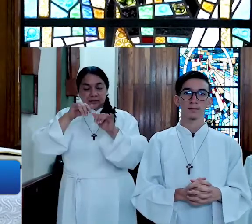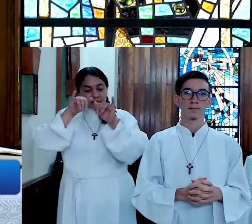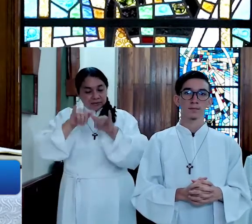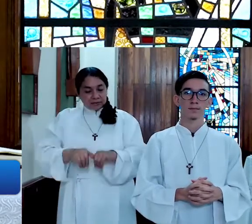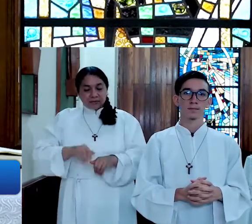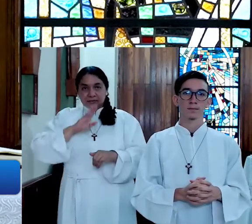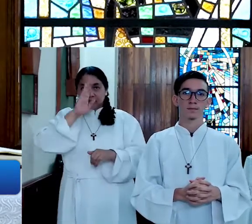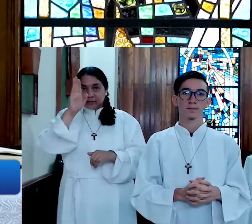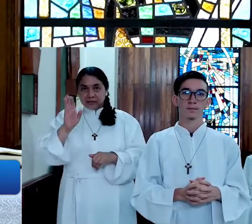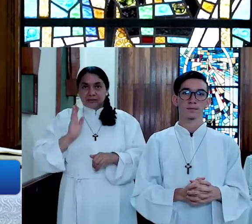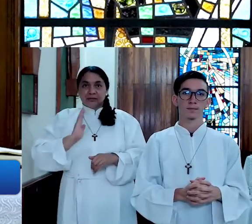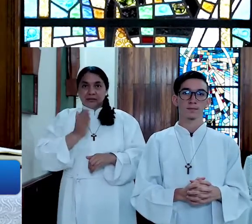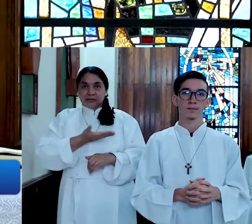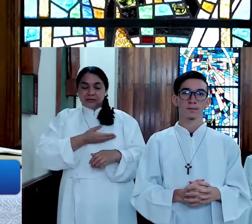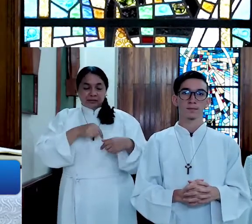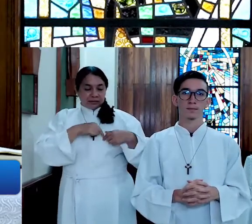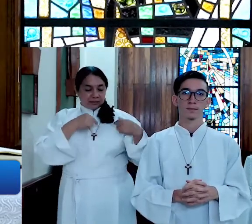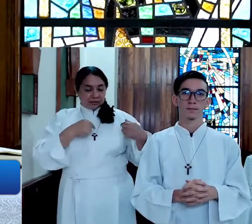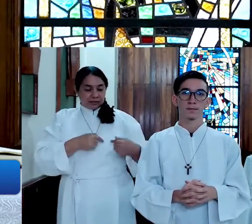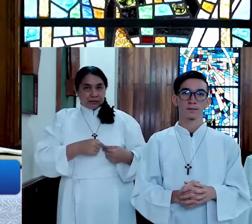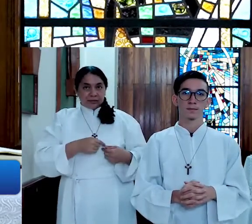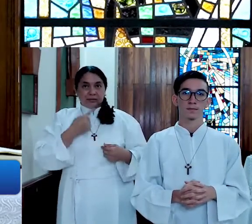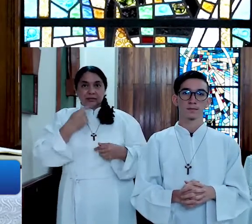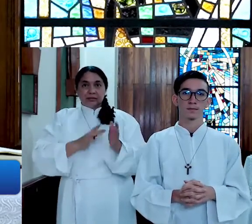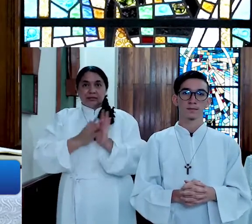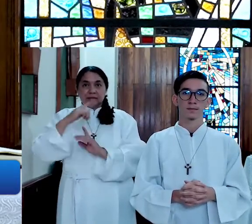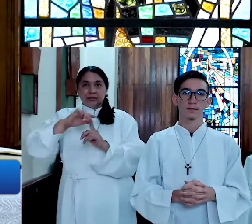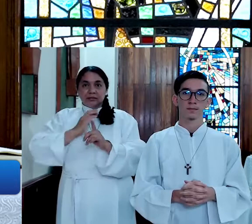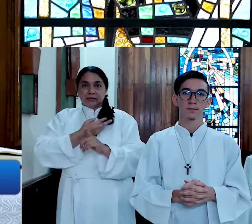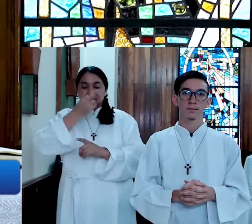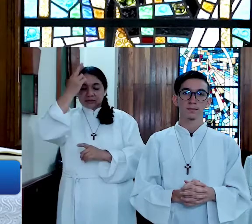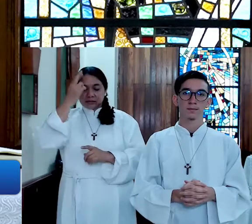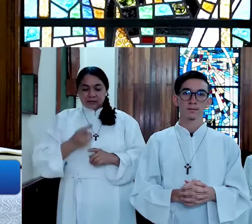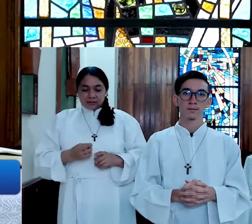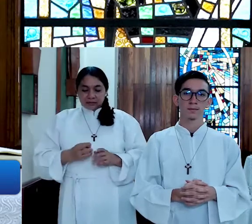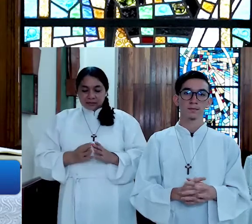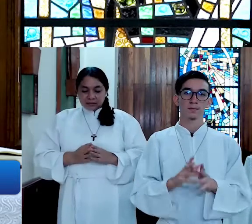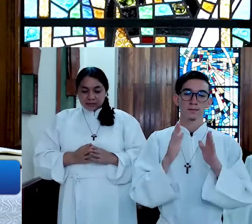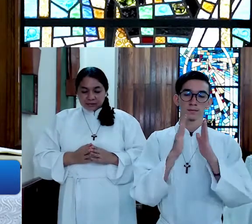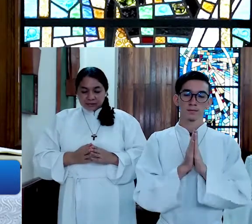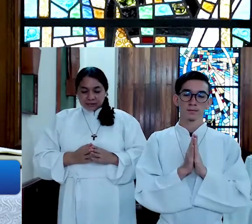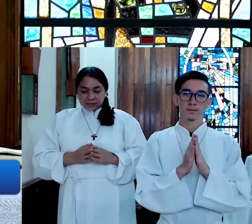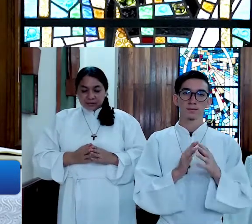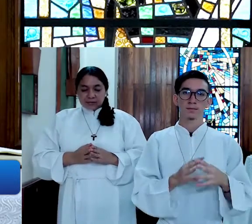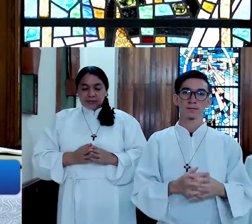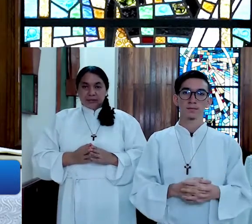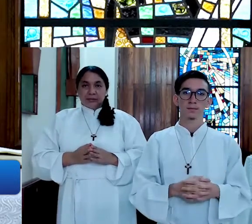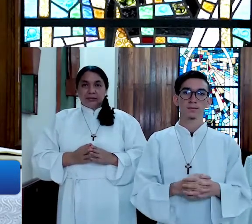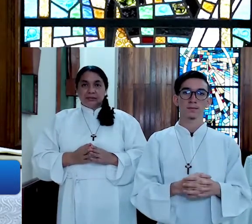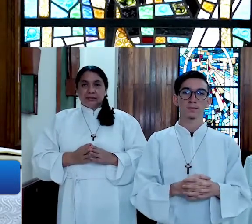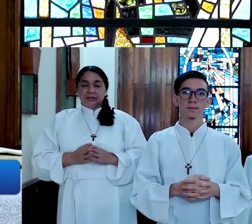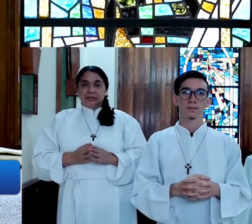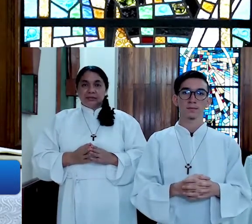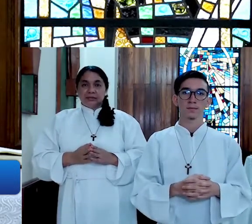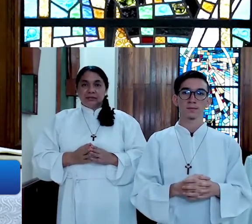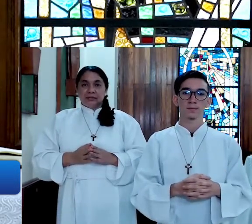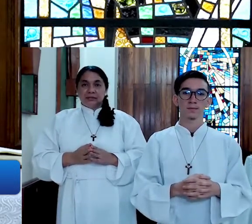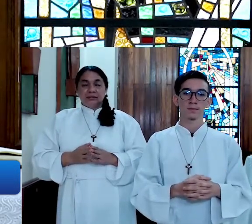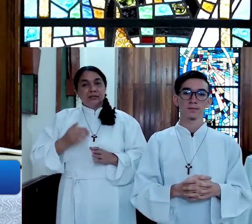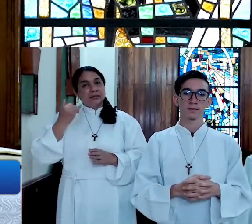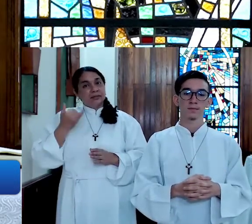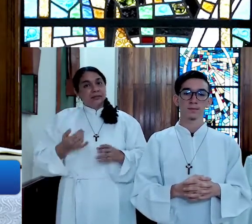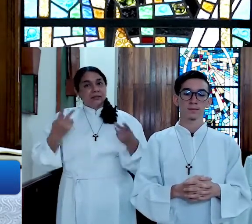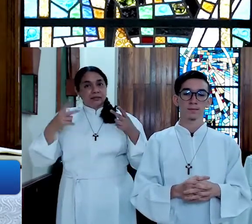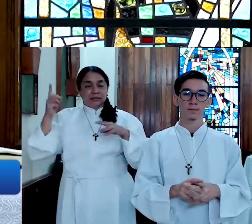permanezca siempre en nuestros corazones. Por Jesucristo nuestro Señor. Amén. Hoy también es el